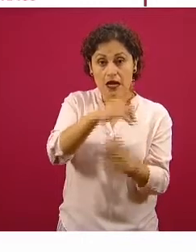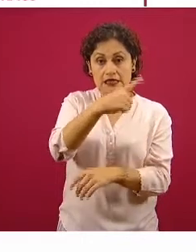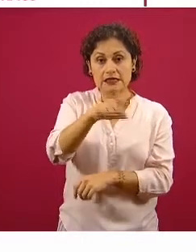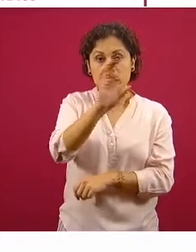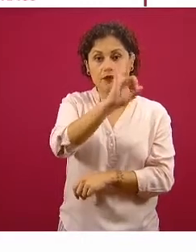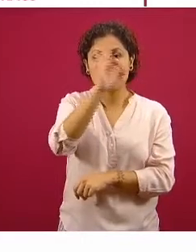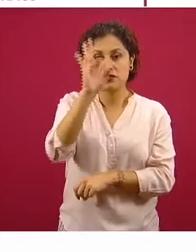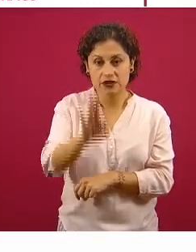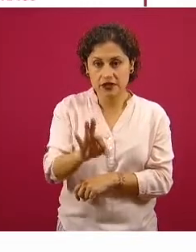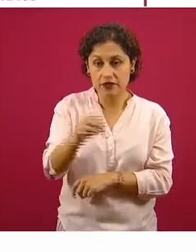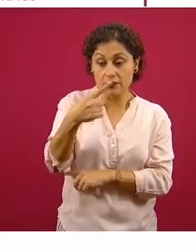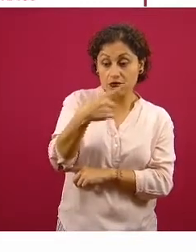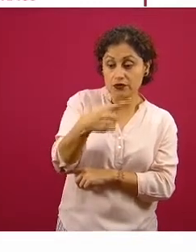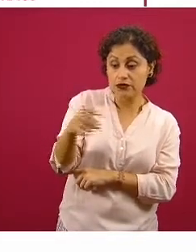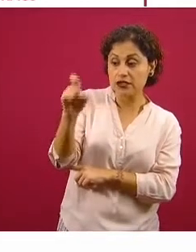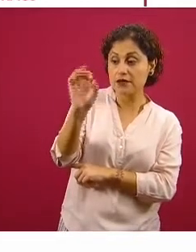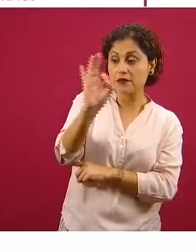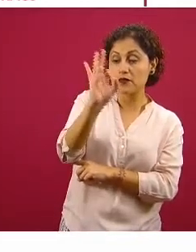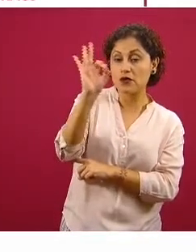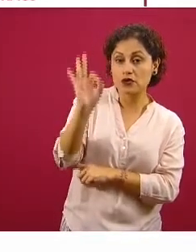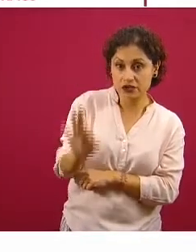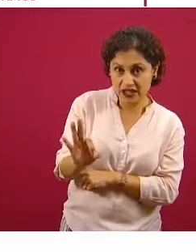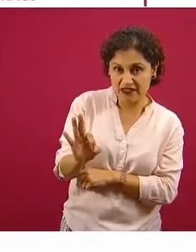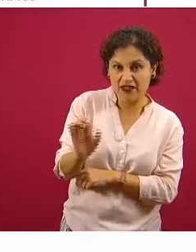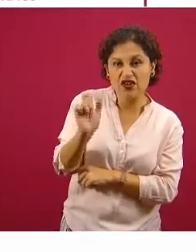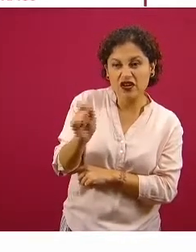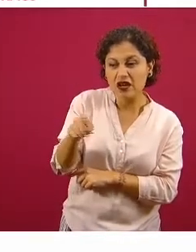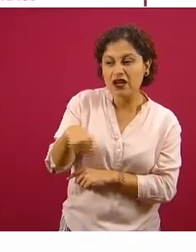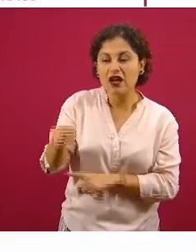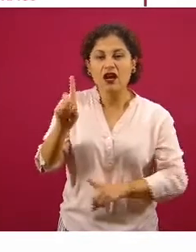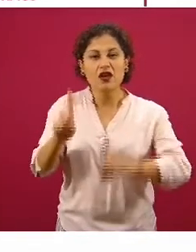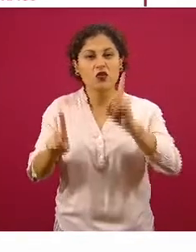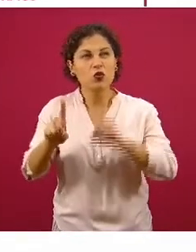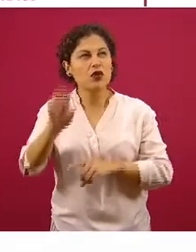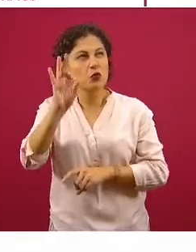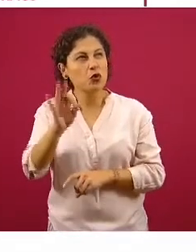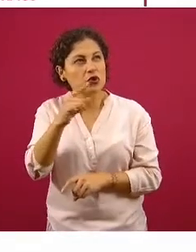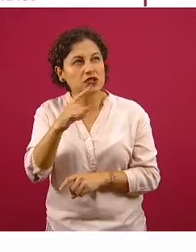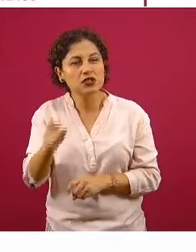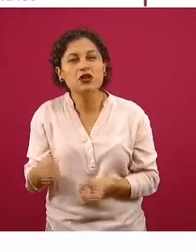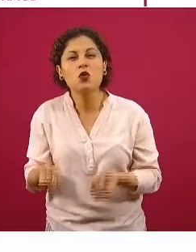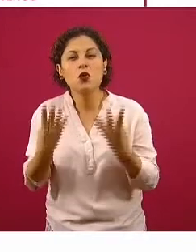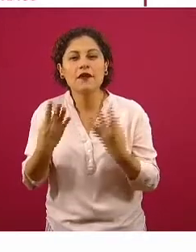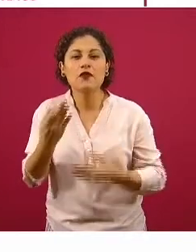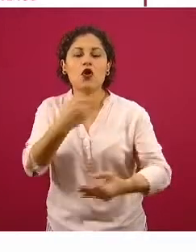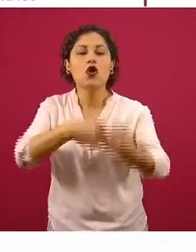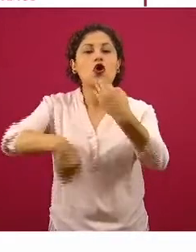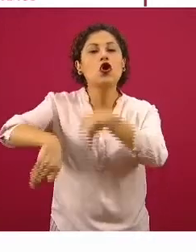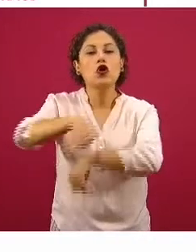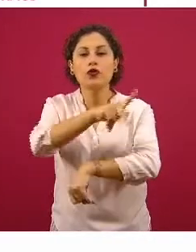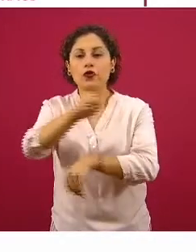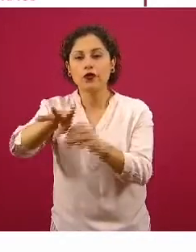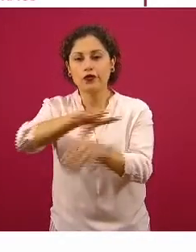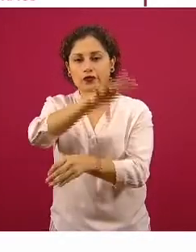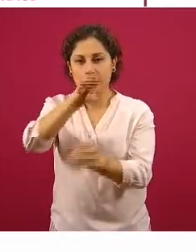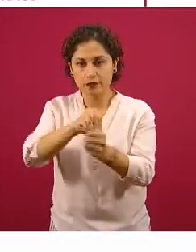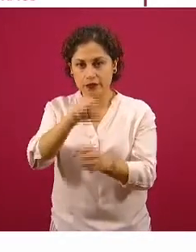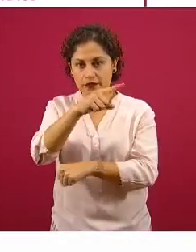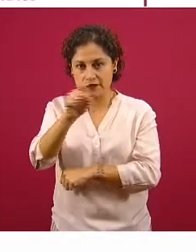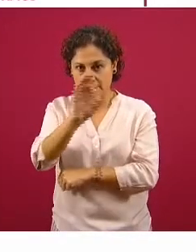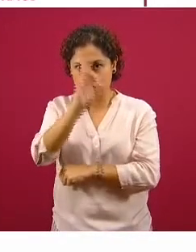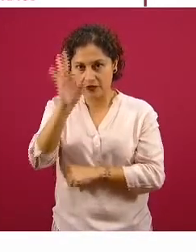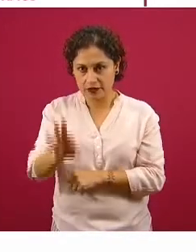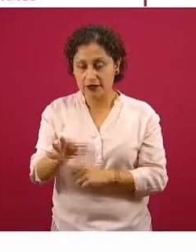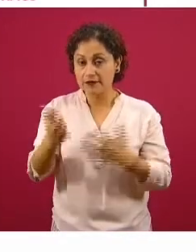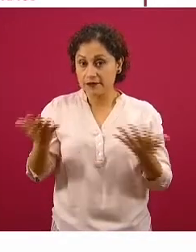no tiene claramente los porcentajes, lo que representan. Y 10%, es decir, 1 de cada